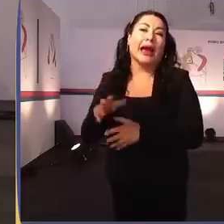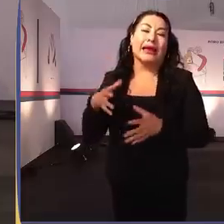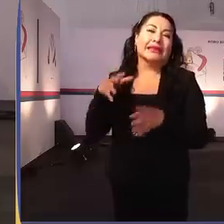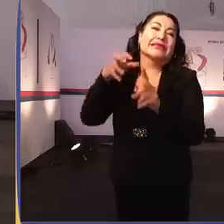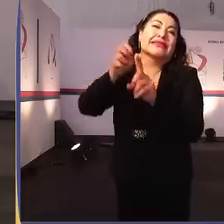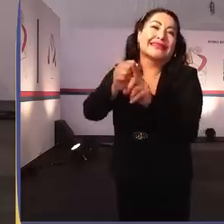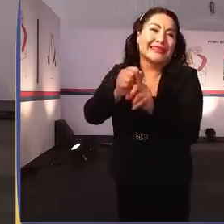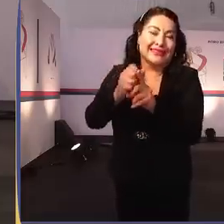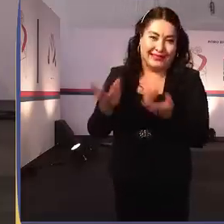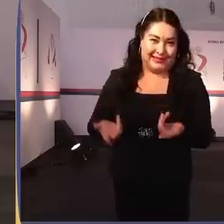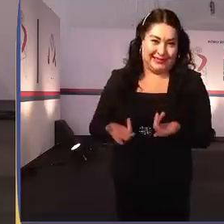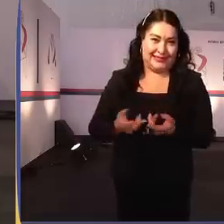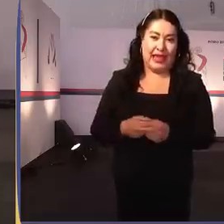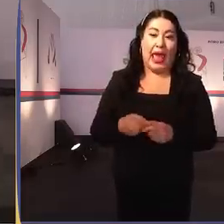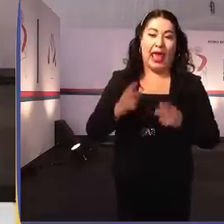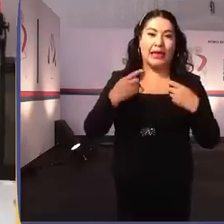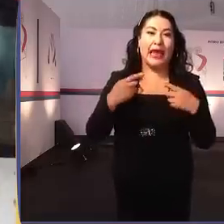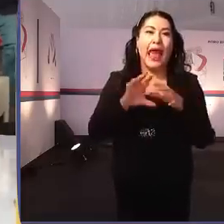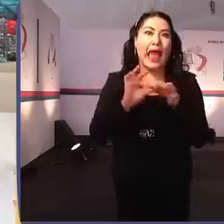el contradiscurso.